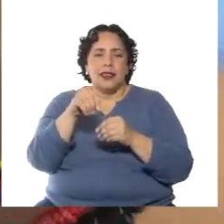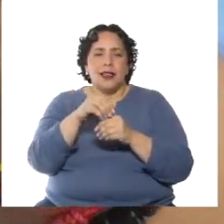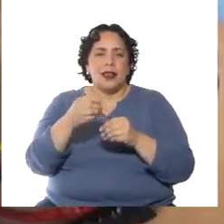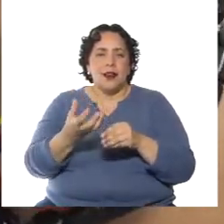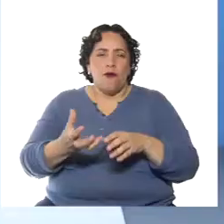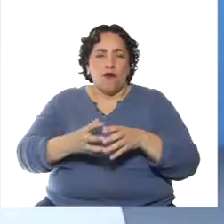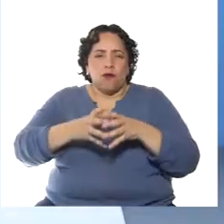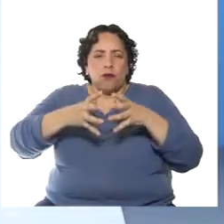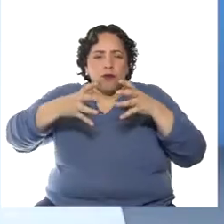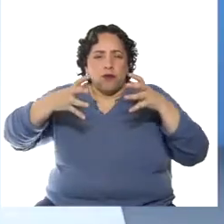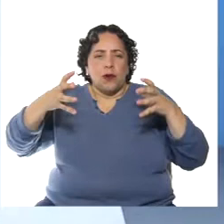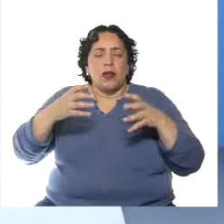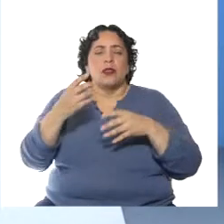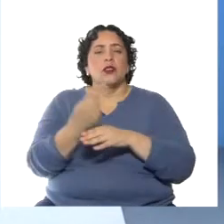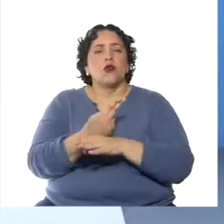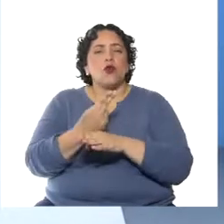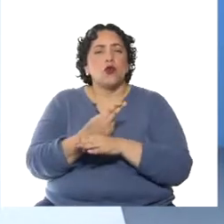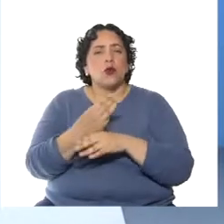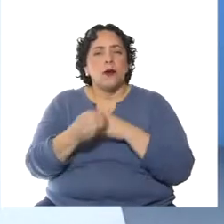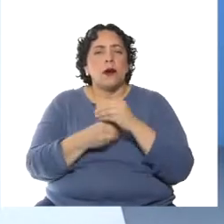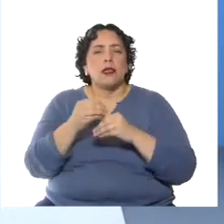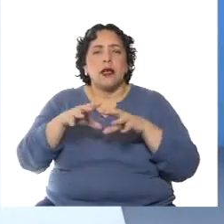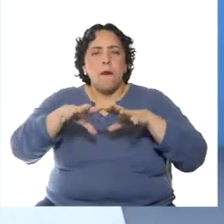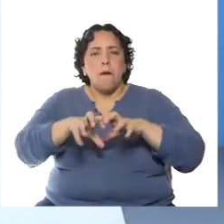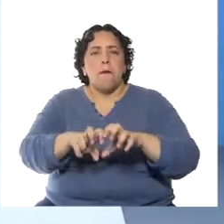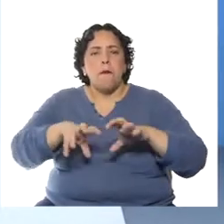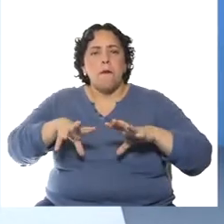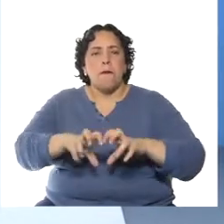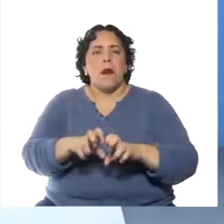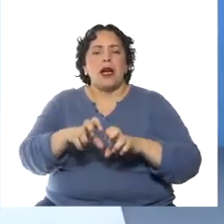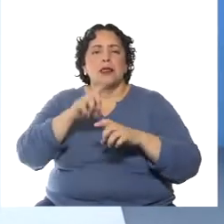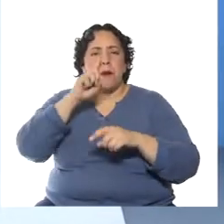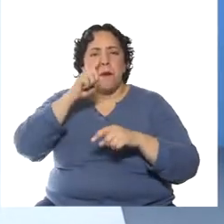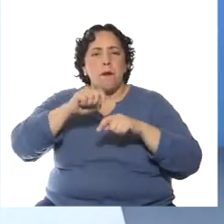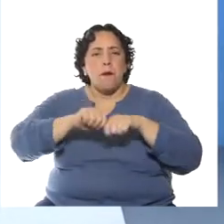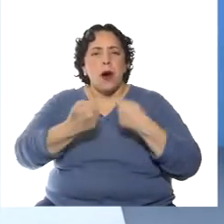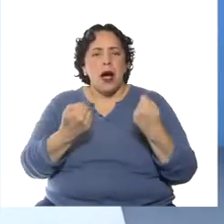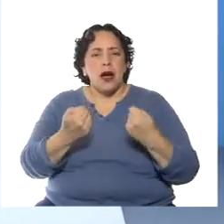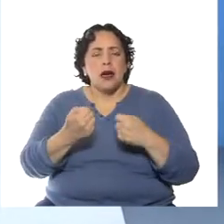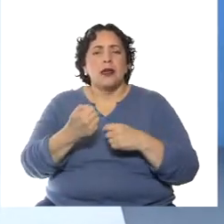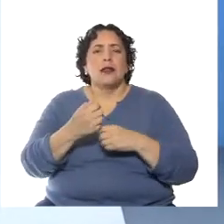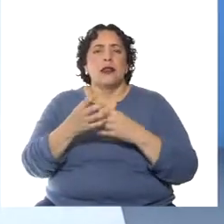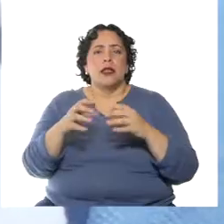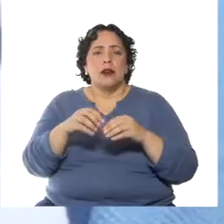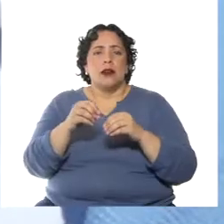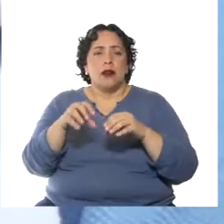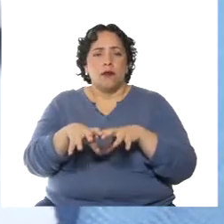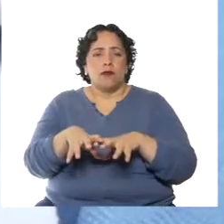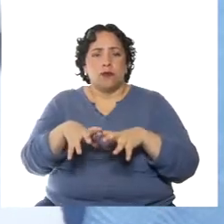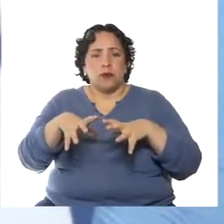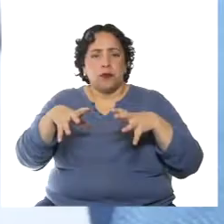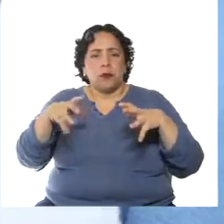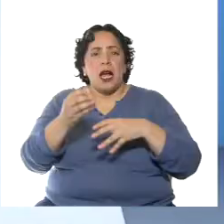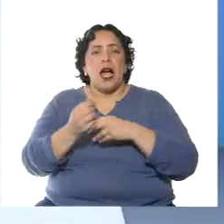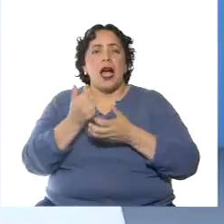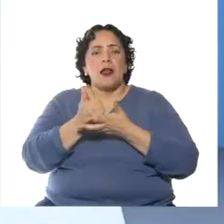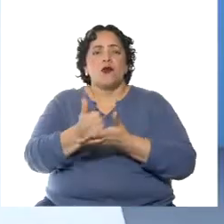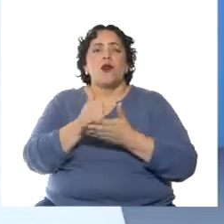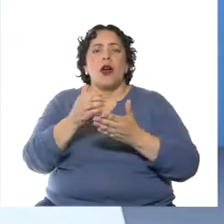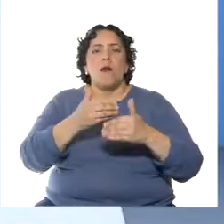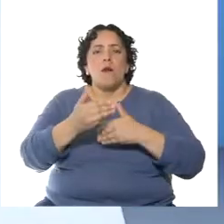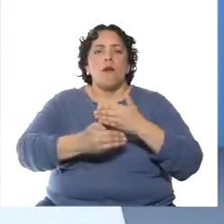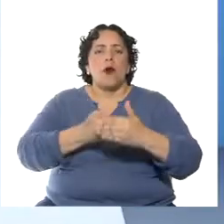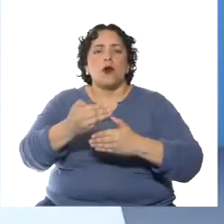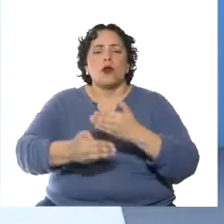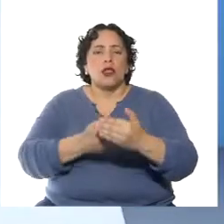Levadura. La levadura la utilizamos para hacer masas, como por ejemplo la masa de pan. Y la levadura ayuda a un proceso químico que se